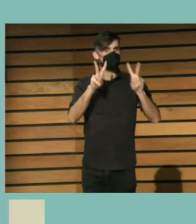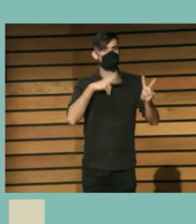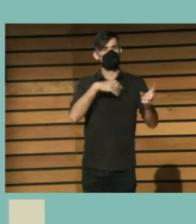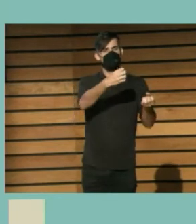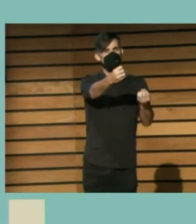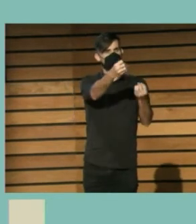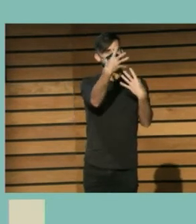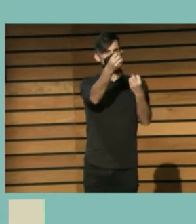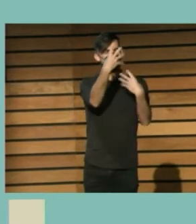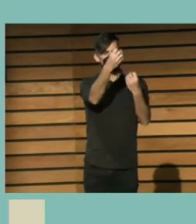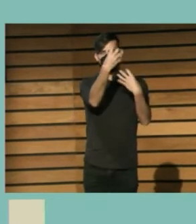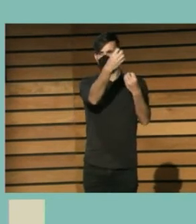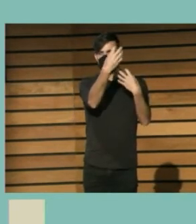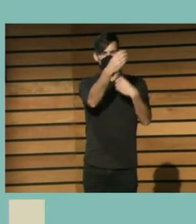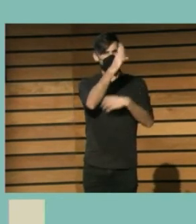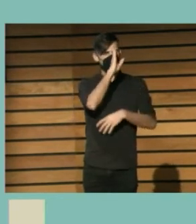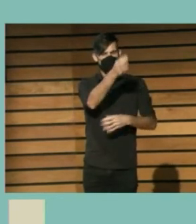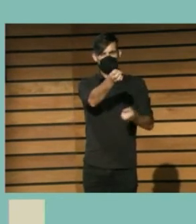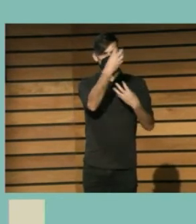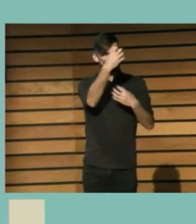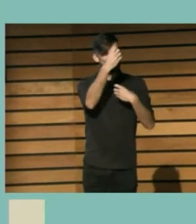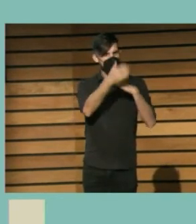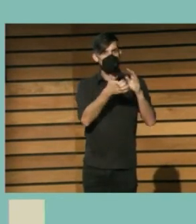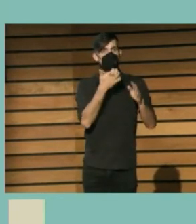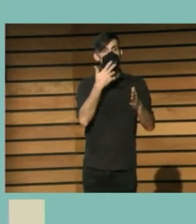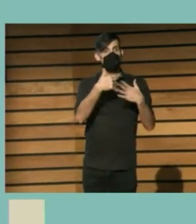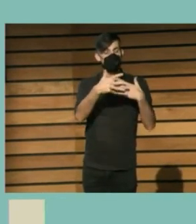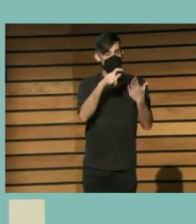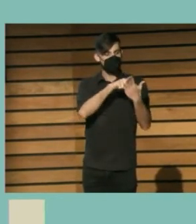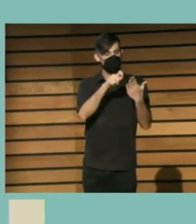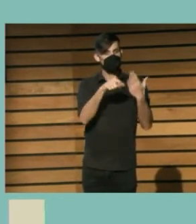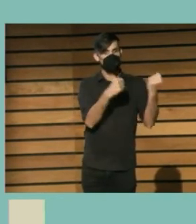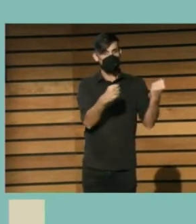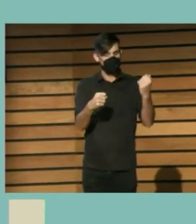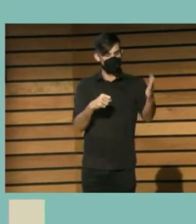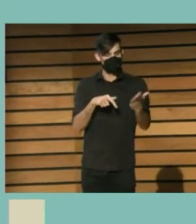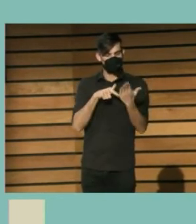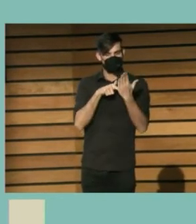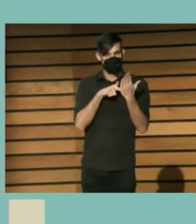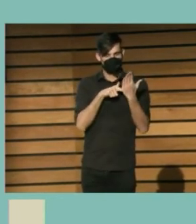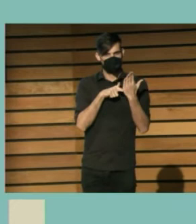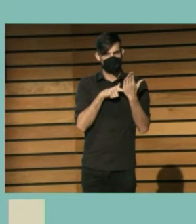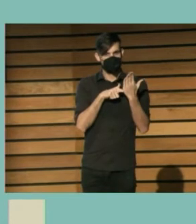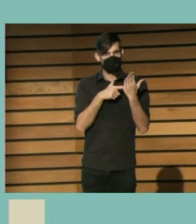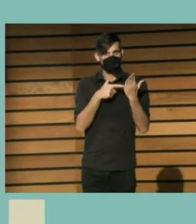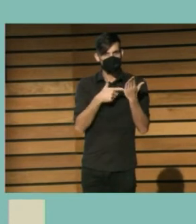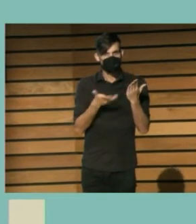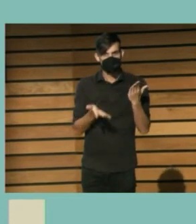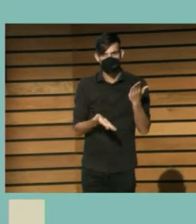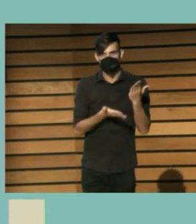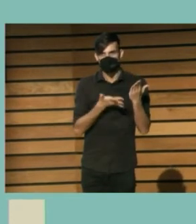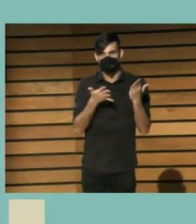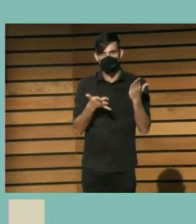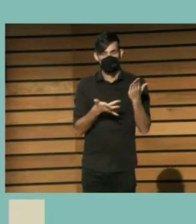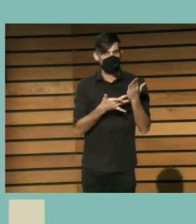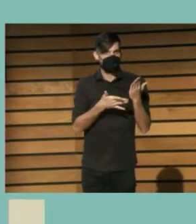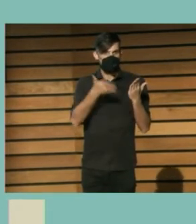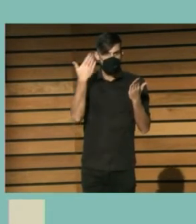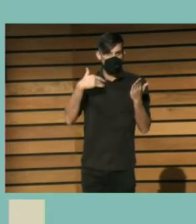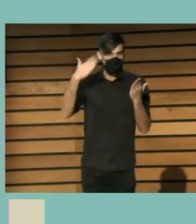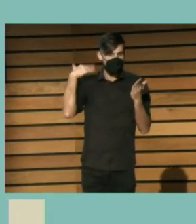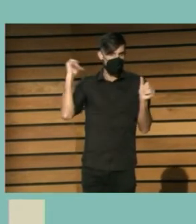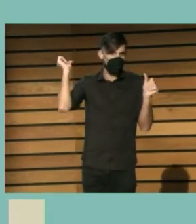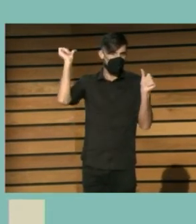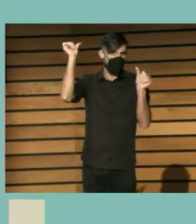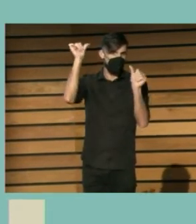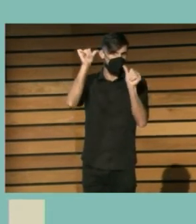fuentes primarias, o sea, vamos directamente a aquello que escriben los autores. Y eso es lo más primario que hay, ¿no? Ir directamente a lo que